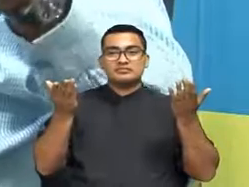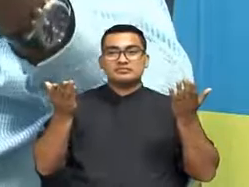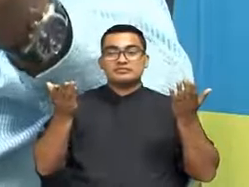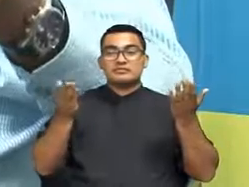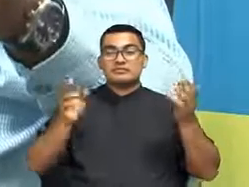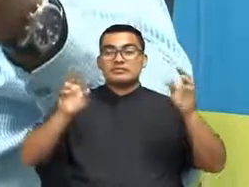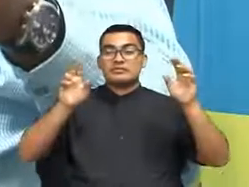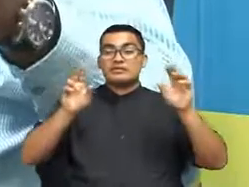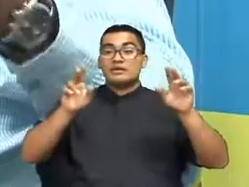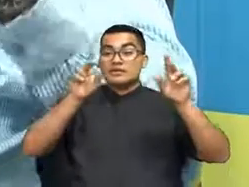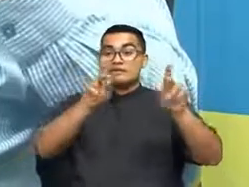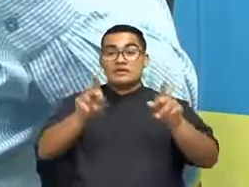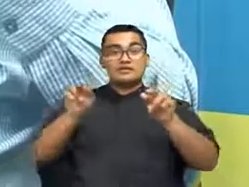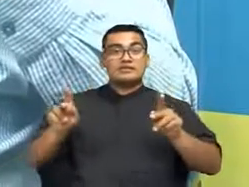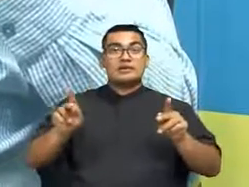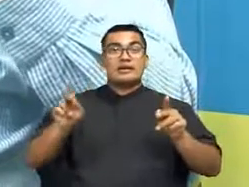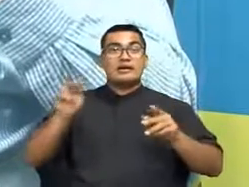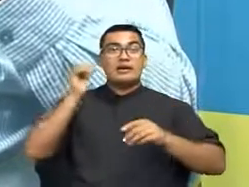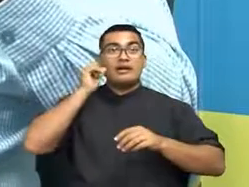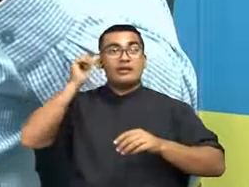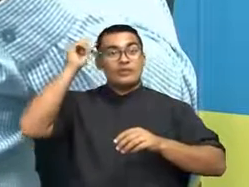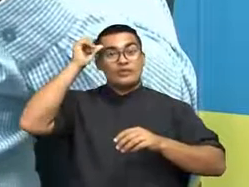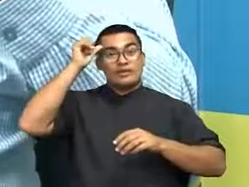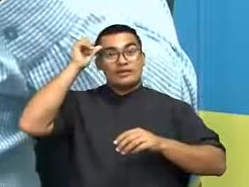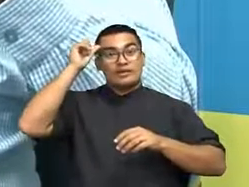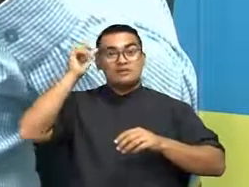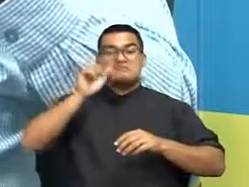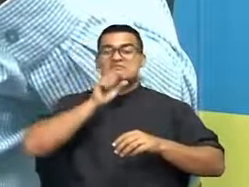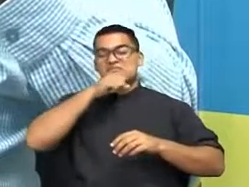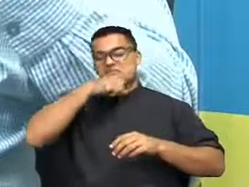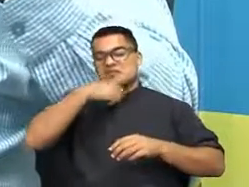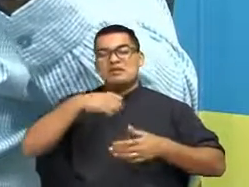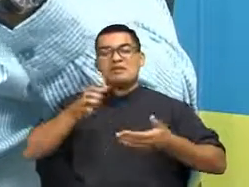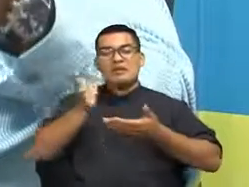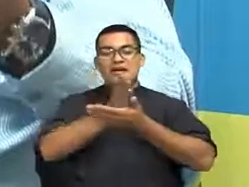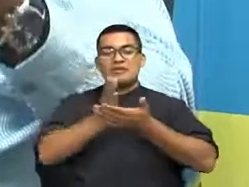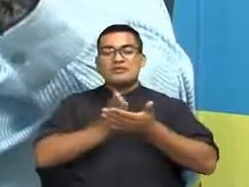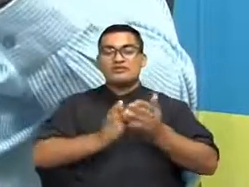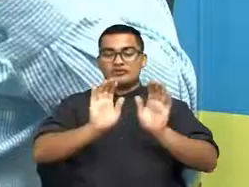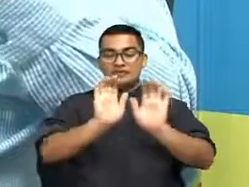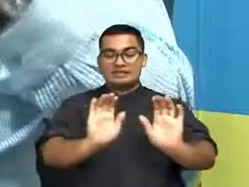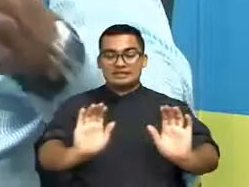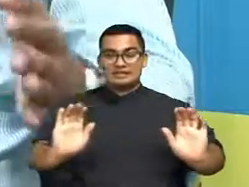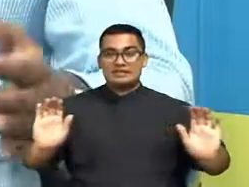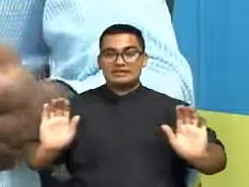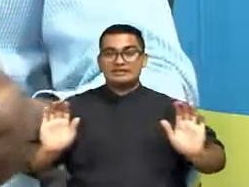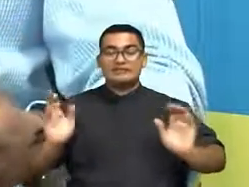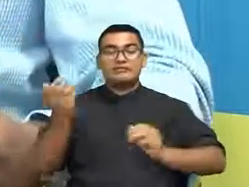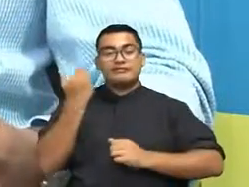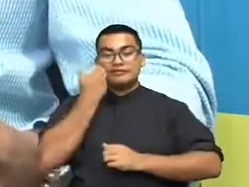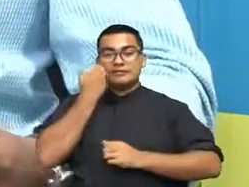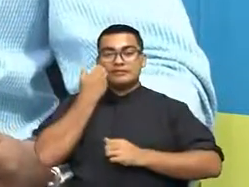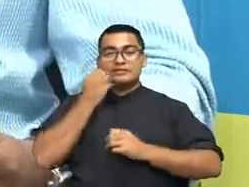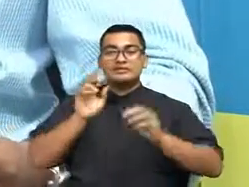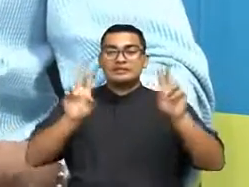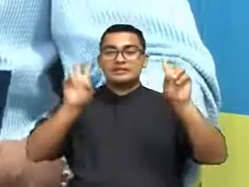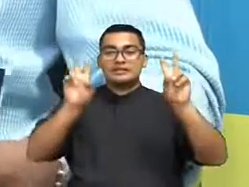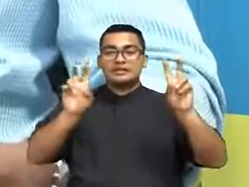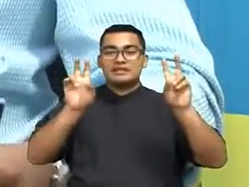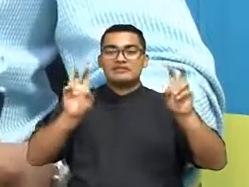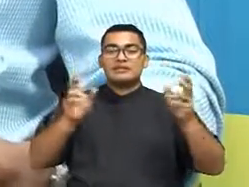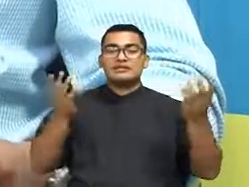también a las personas adultas, pero que se presentan mayoritariamente en nuestros niños y niñas. Vamos a hablar de la